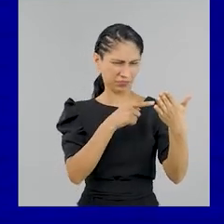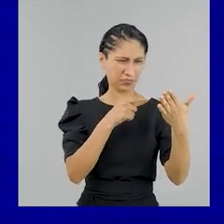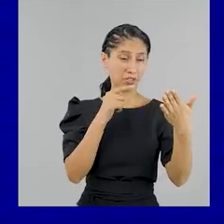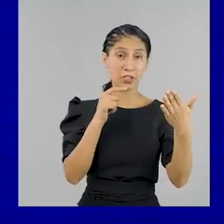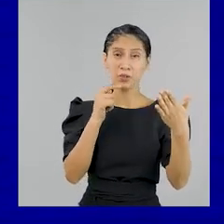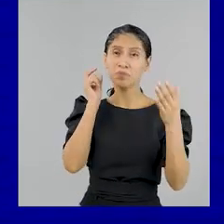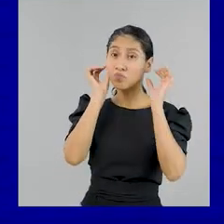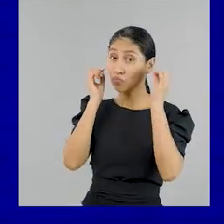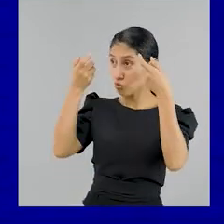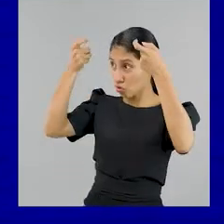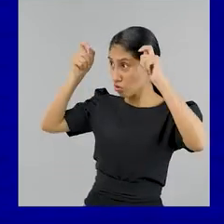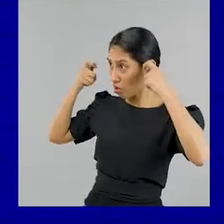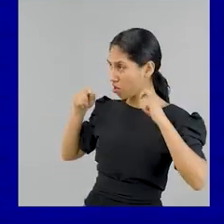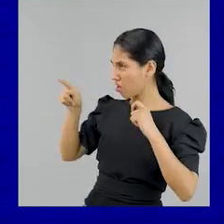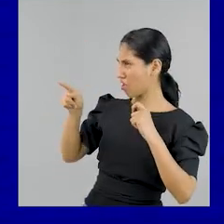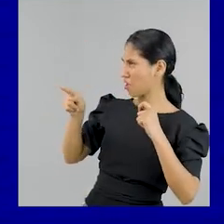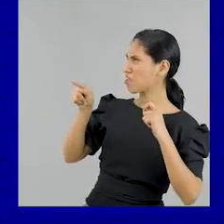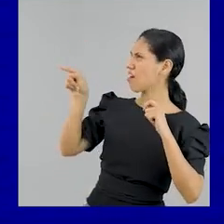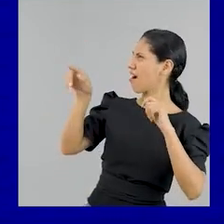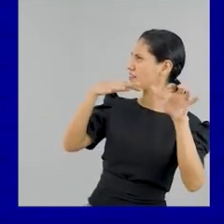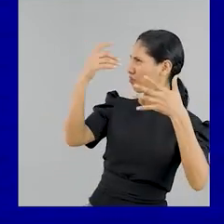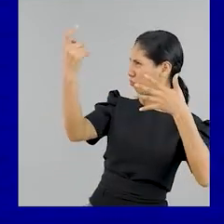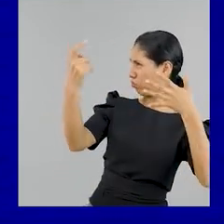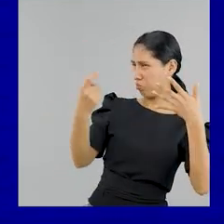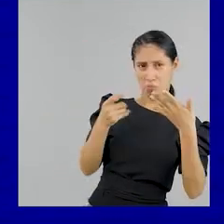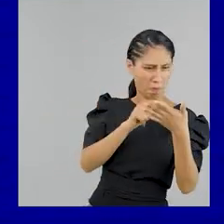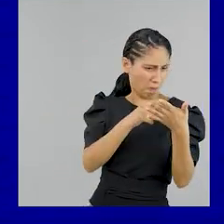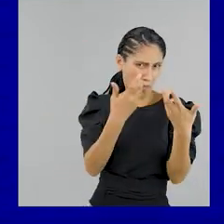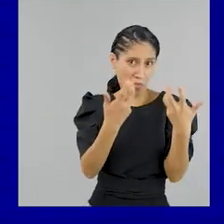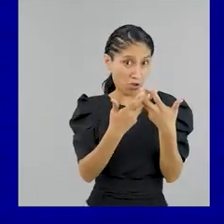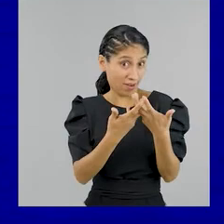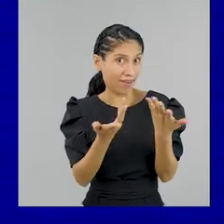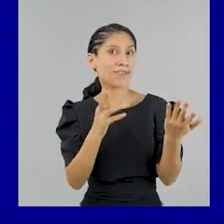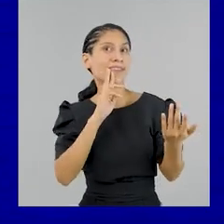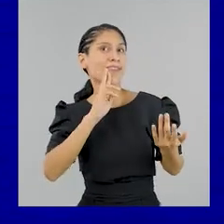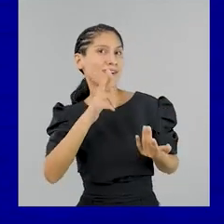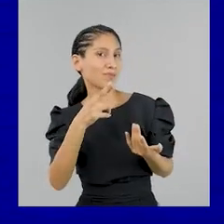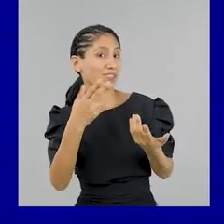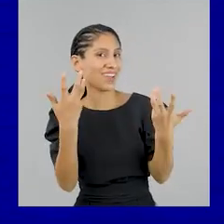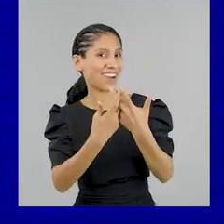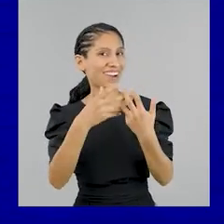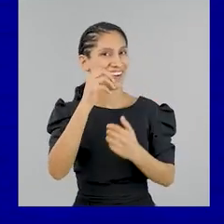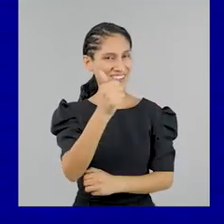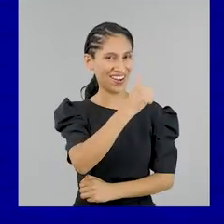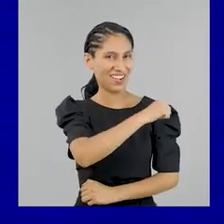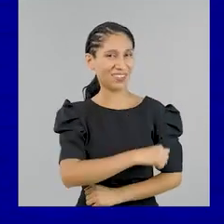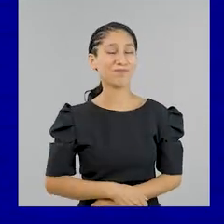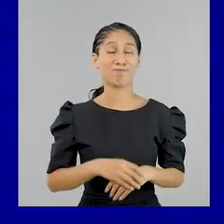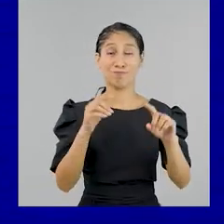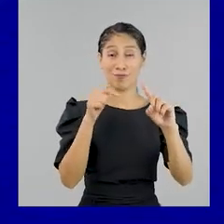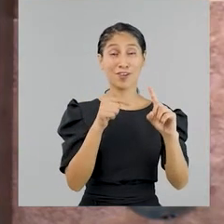de Micaela Bastidas, así que nuestra respuesta está en la alternativa